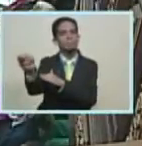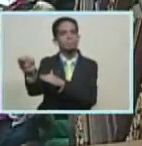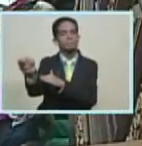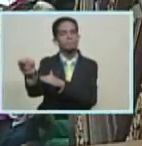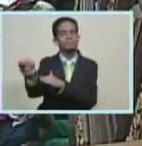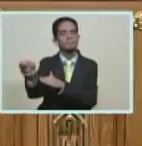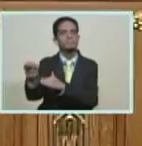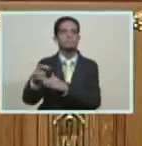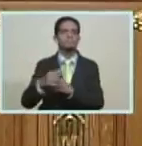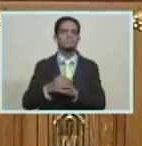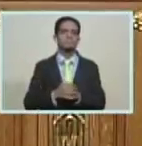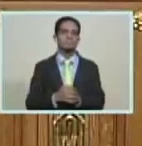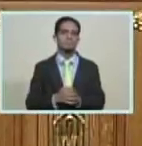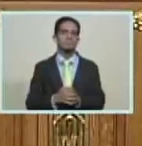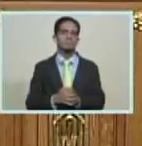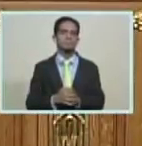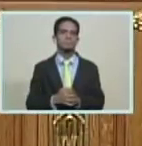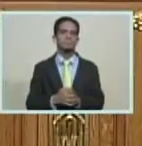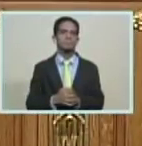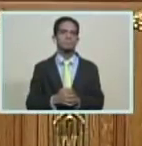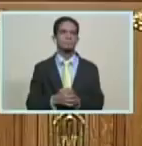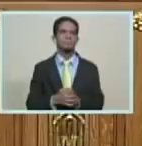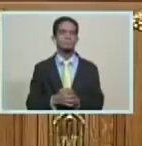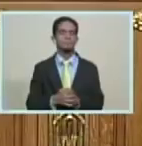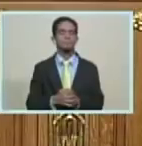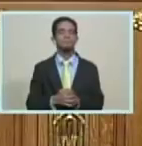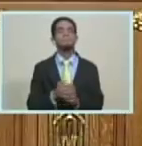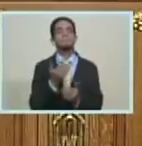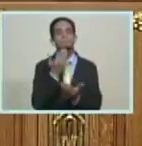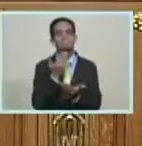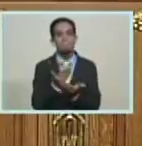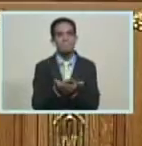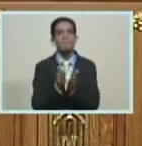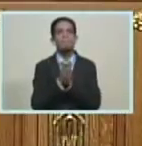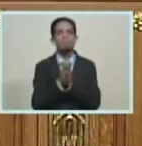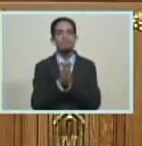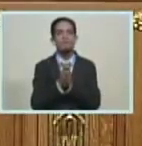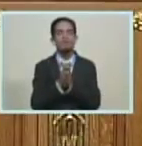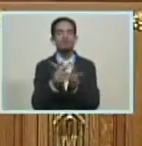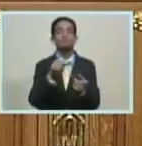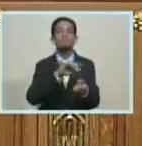Yo quiero que, junto al Poder Judicial, al Poder Ciudadano,